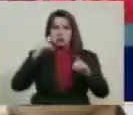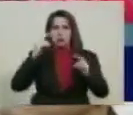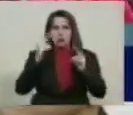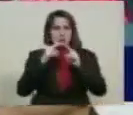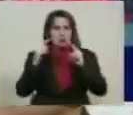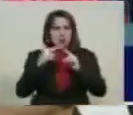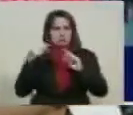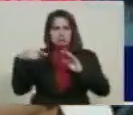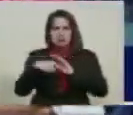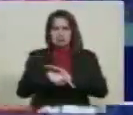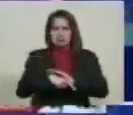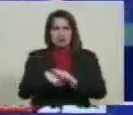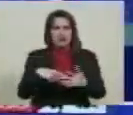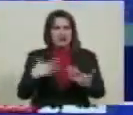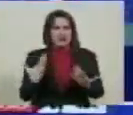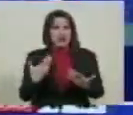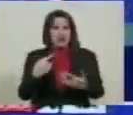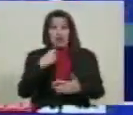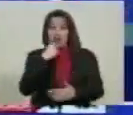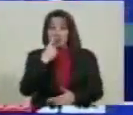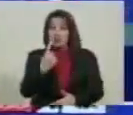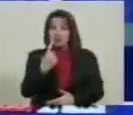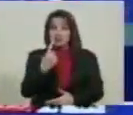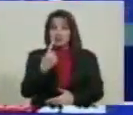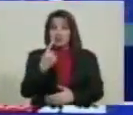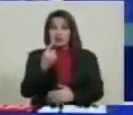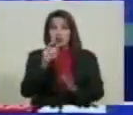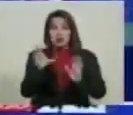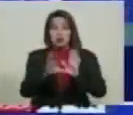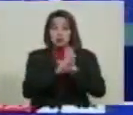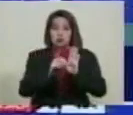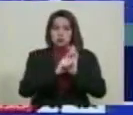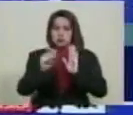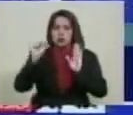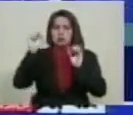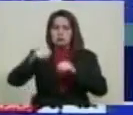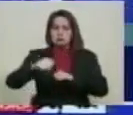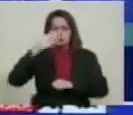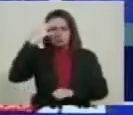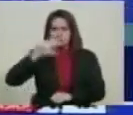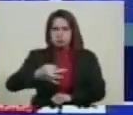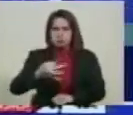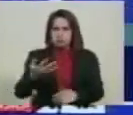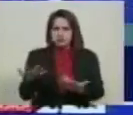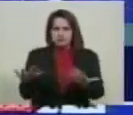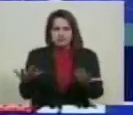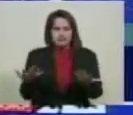Él dice que cree en la vía democrática y constitucional, pero termina, mira,